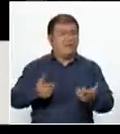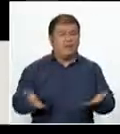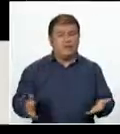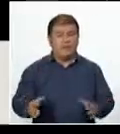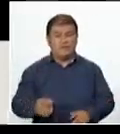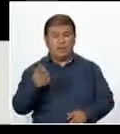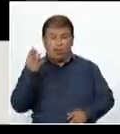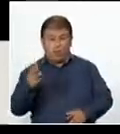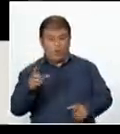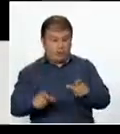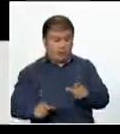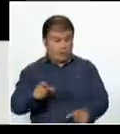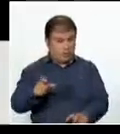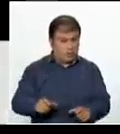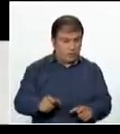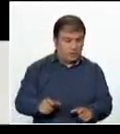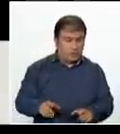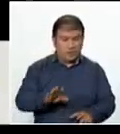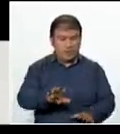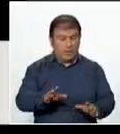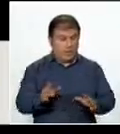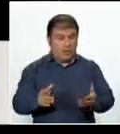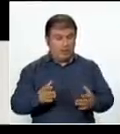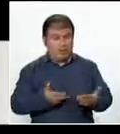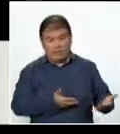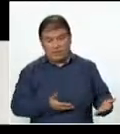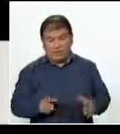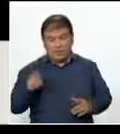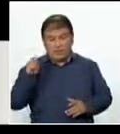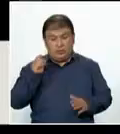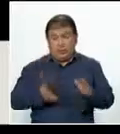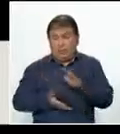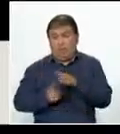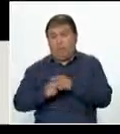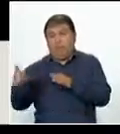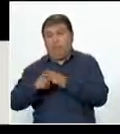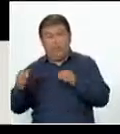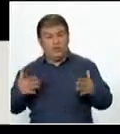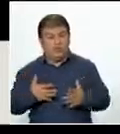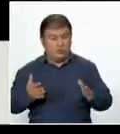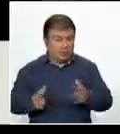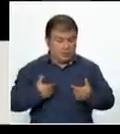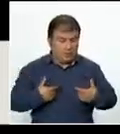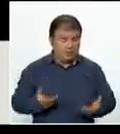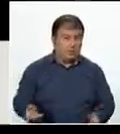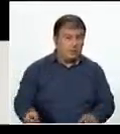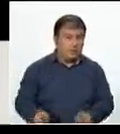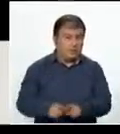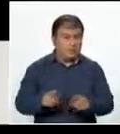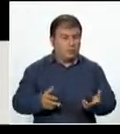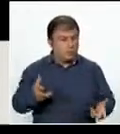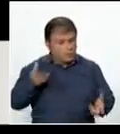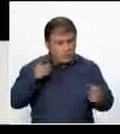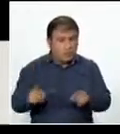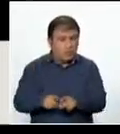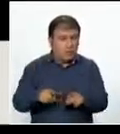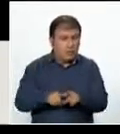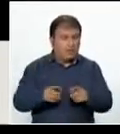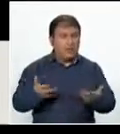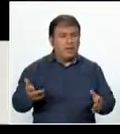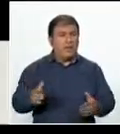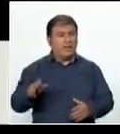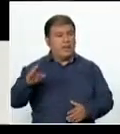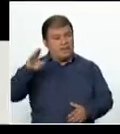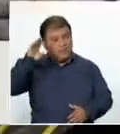entre 4 personas. Ellos ya no se encuentran aquí, se fueron muy asustados, la verdad, de lo que había ocurrido. Y como escuchamos, hay ruido, pues la presencia